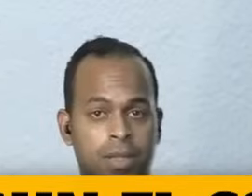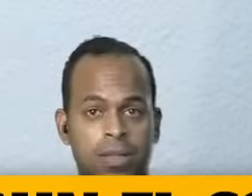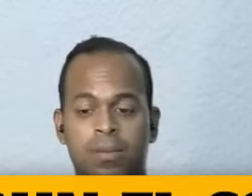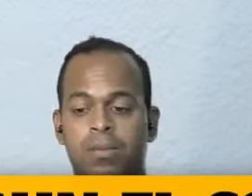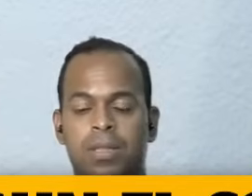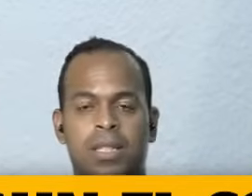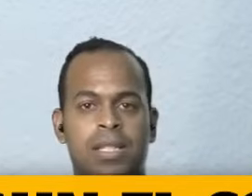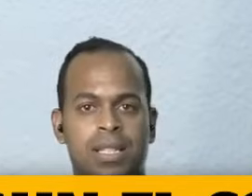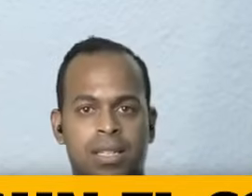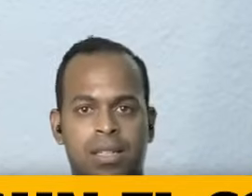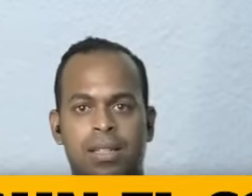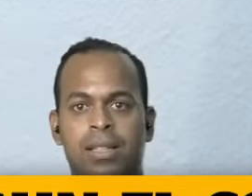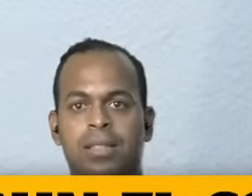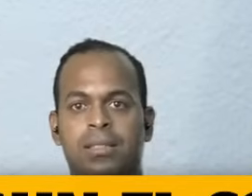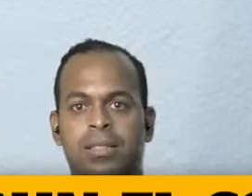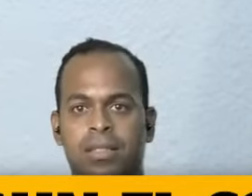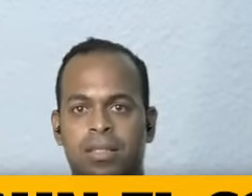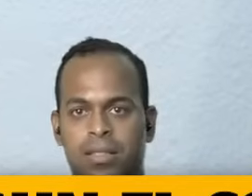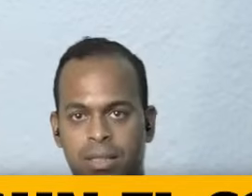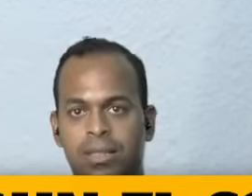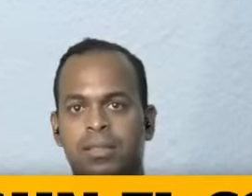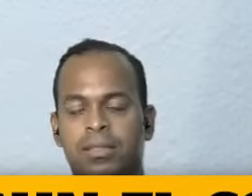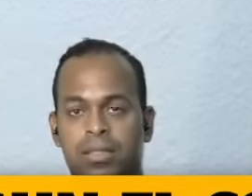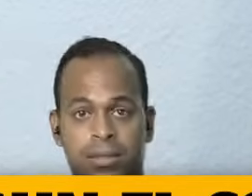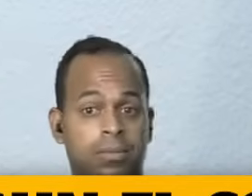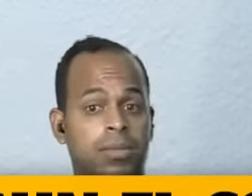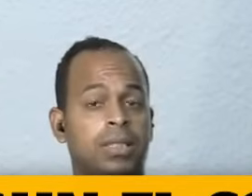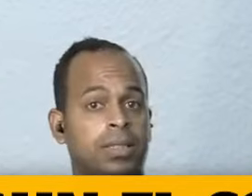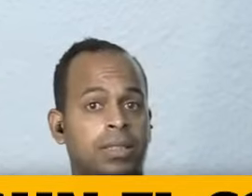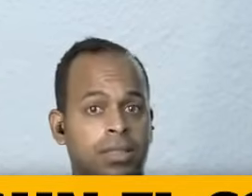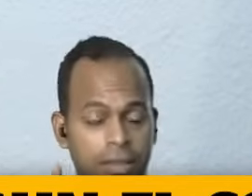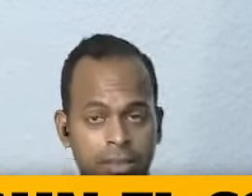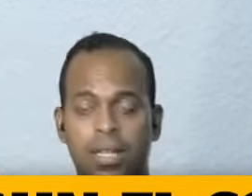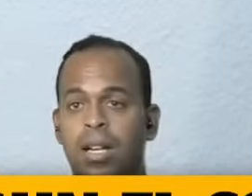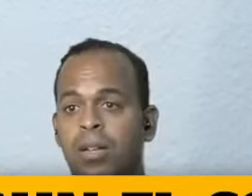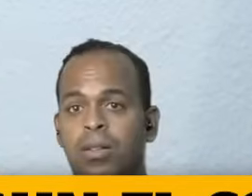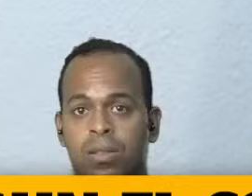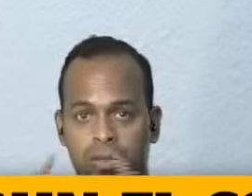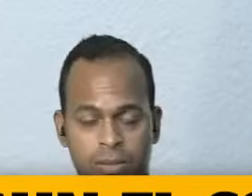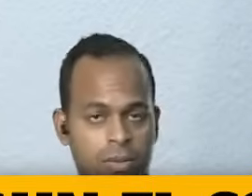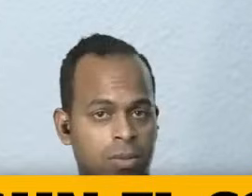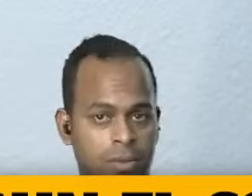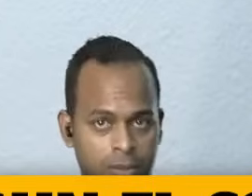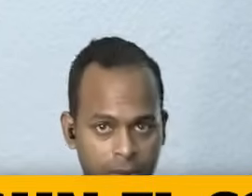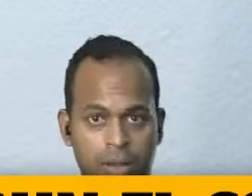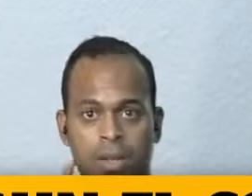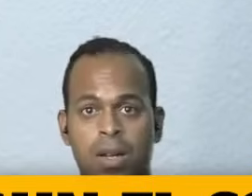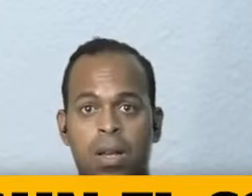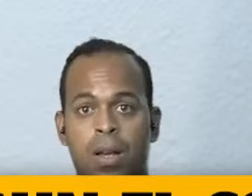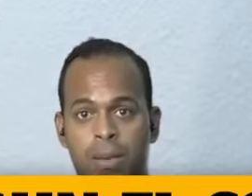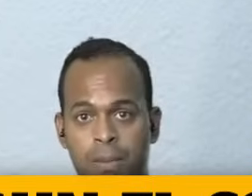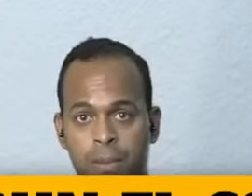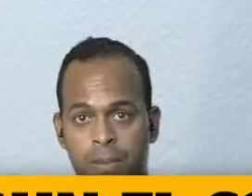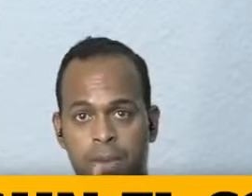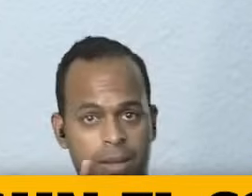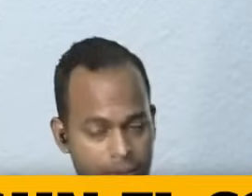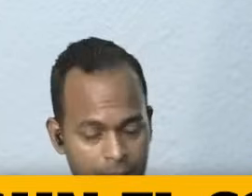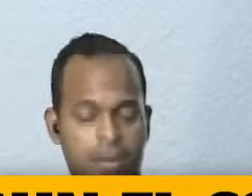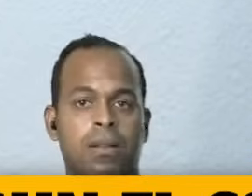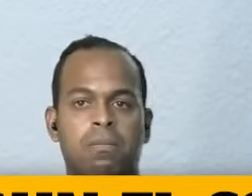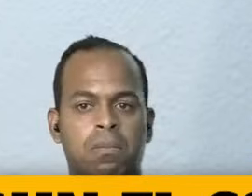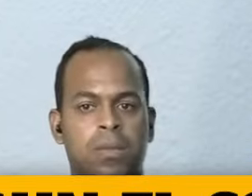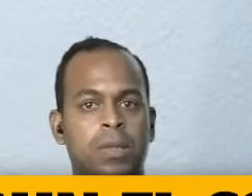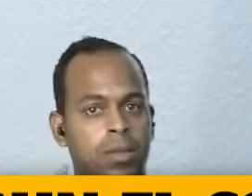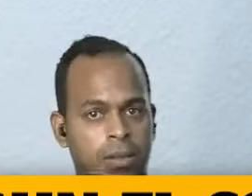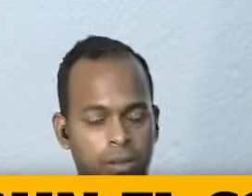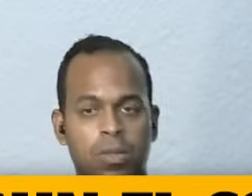Alta Gracia, Santiago Rodríguez, Pedernales, Barahona, San José de Ocoa, Independencia, San Cristóbal,